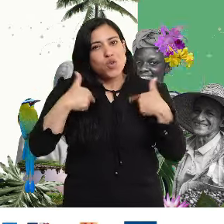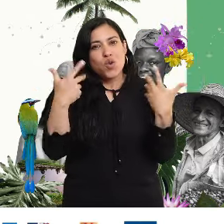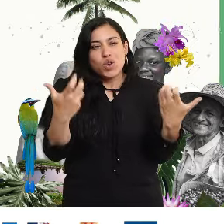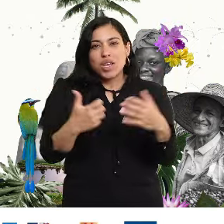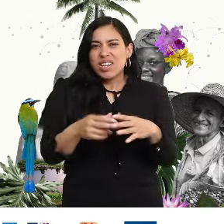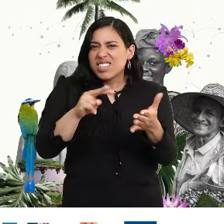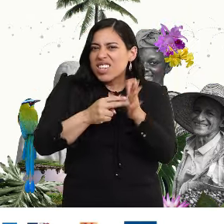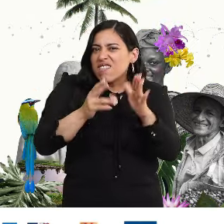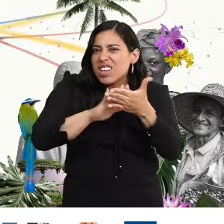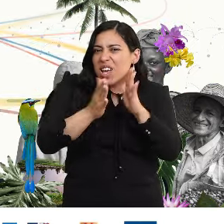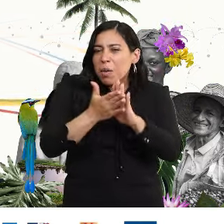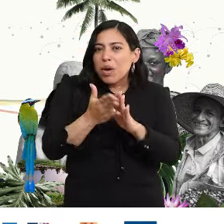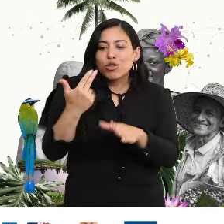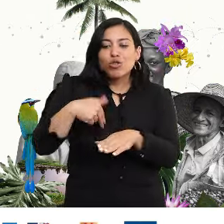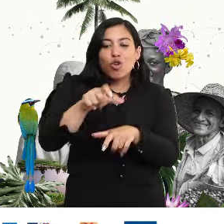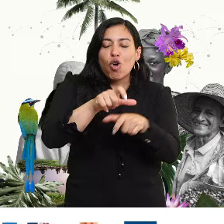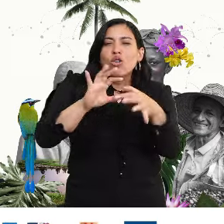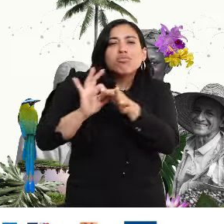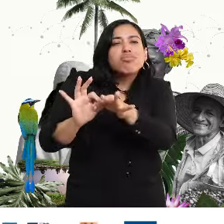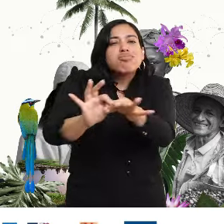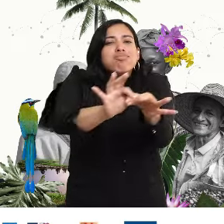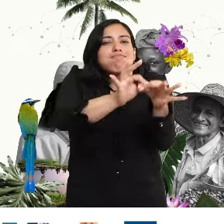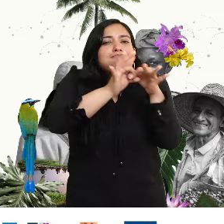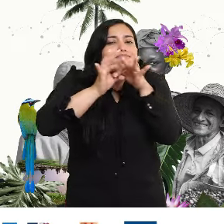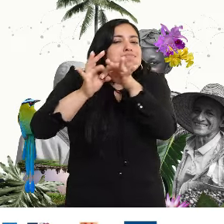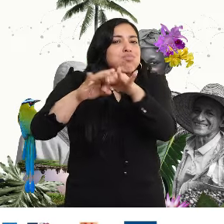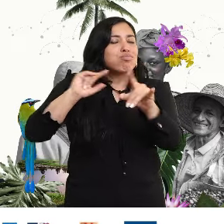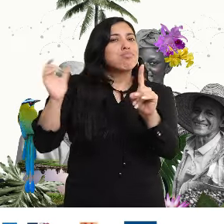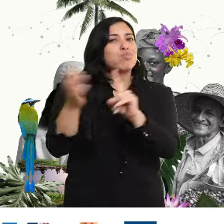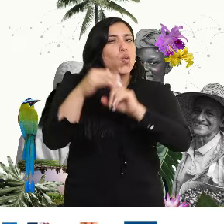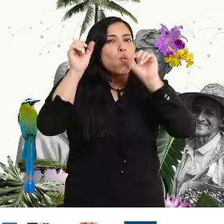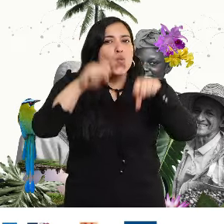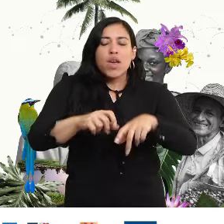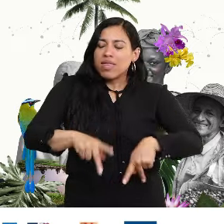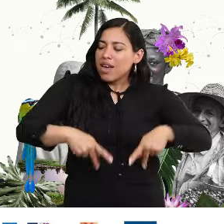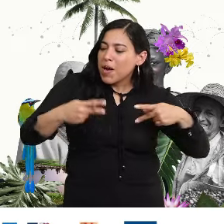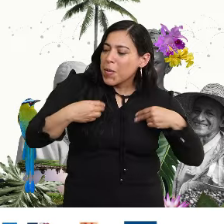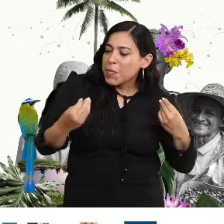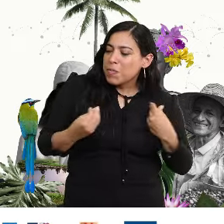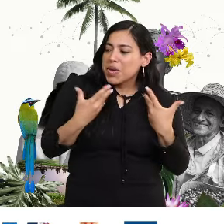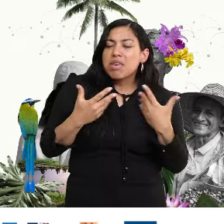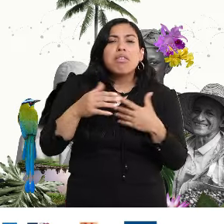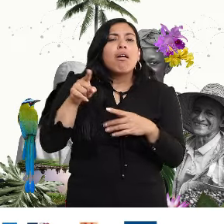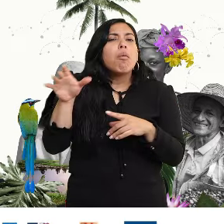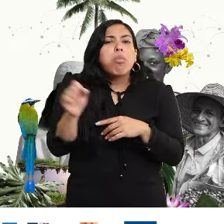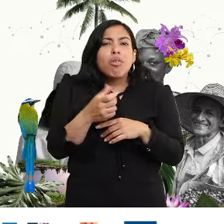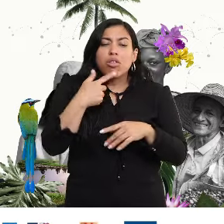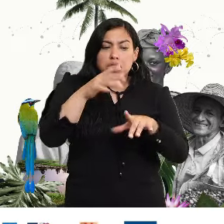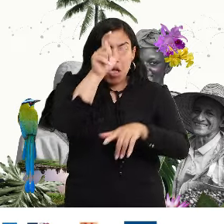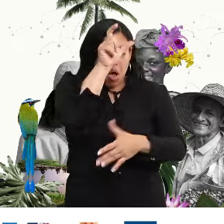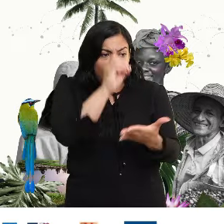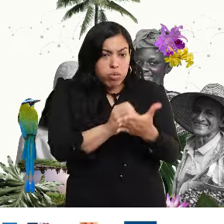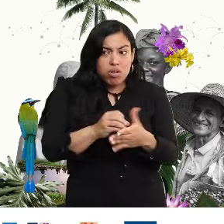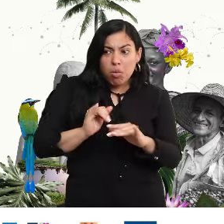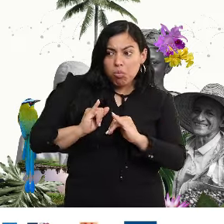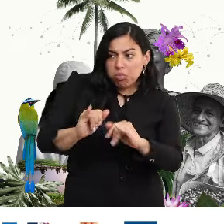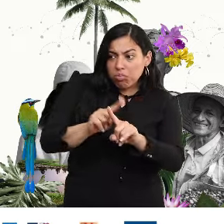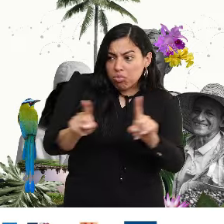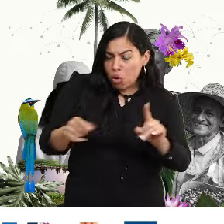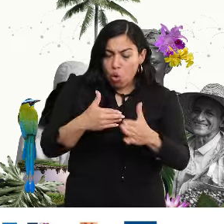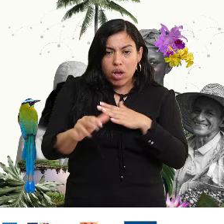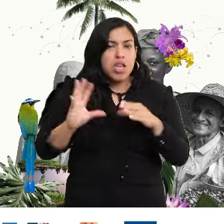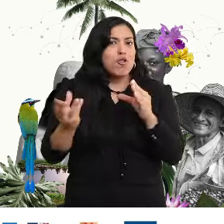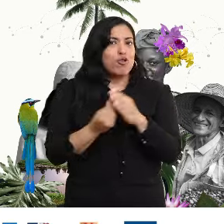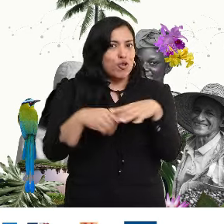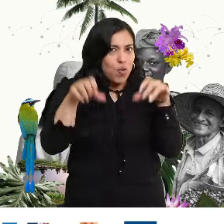que significa que todos en conjunto podemos lograr una vida donde se tengan en cuenta las diferencias, donde se tenga en cuenta la